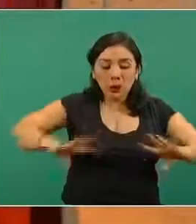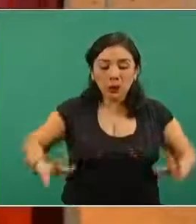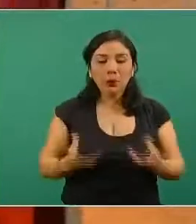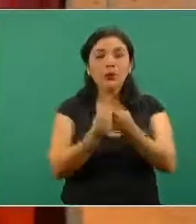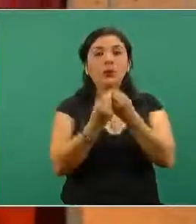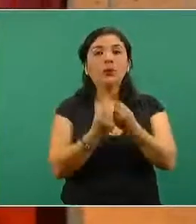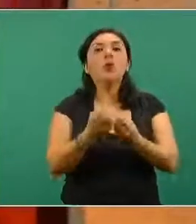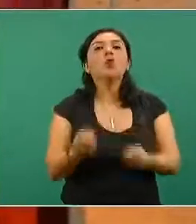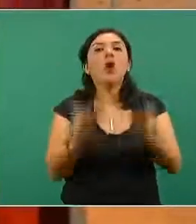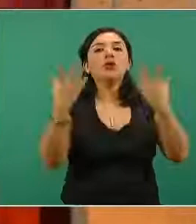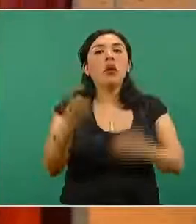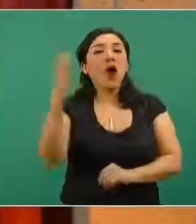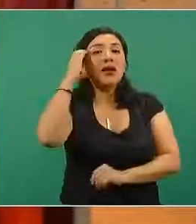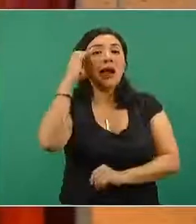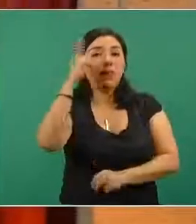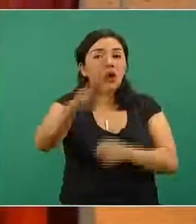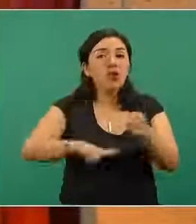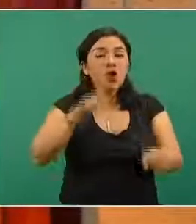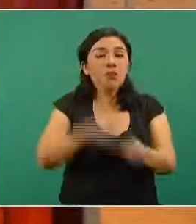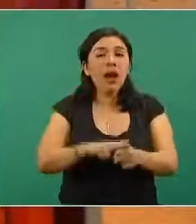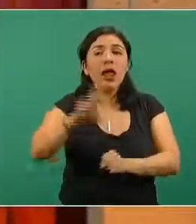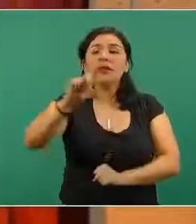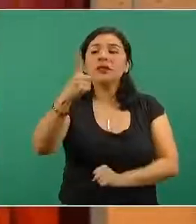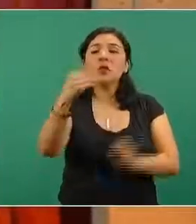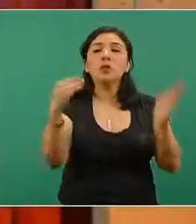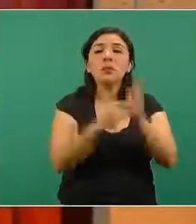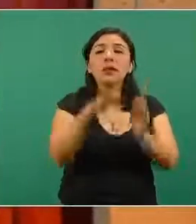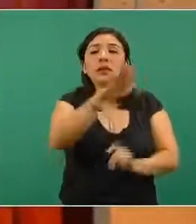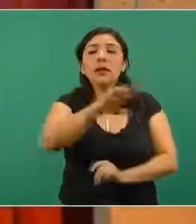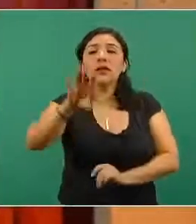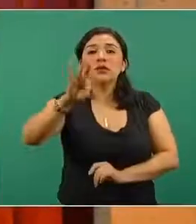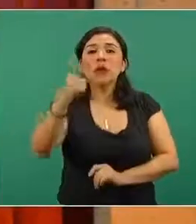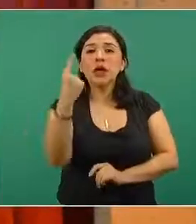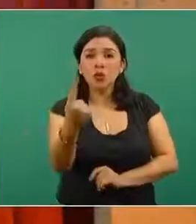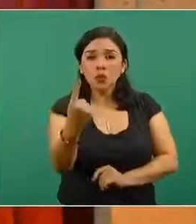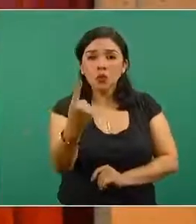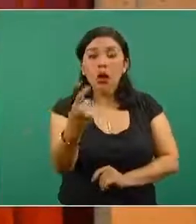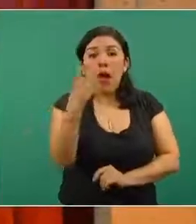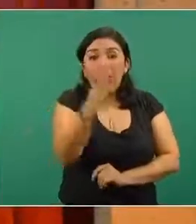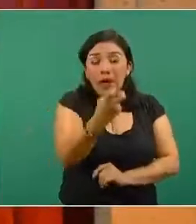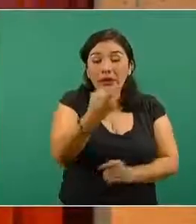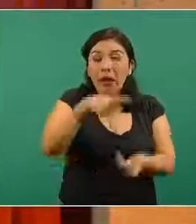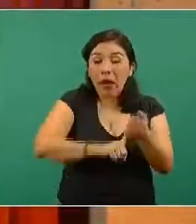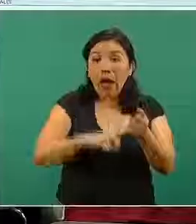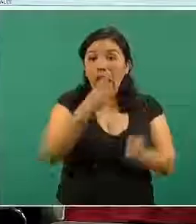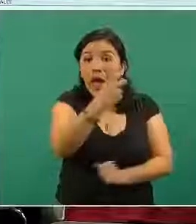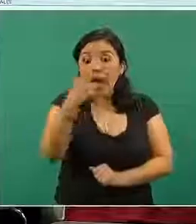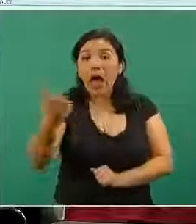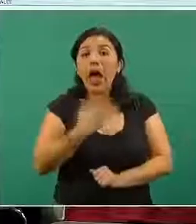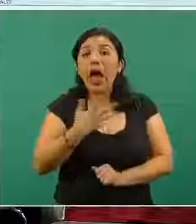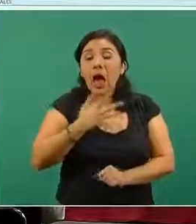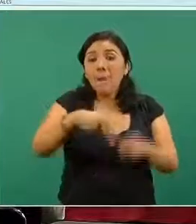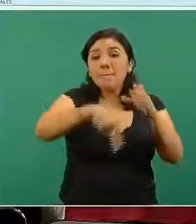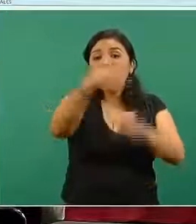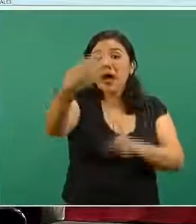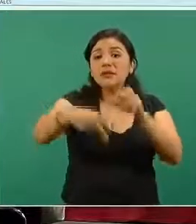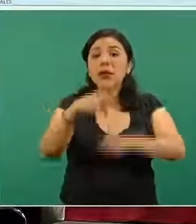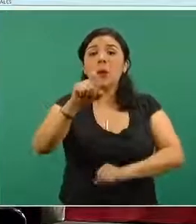total de camas totales, son 31.541, de las cuales tenemos disponibles